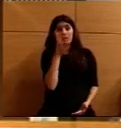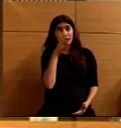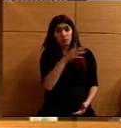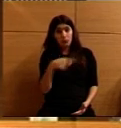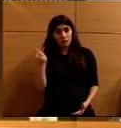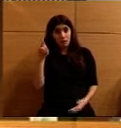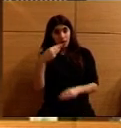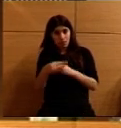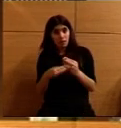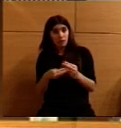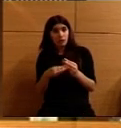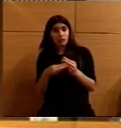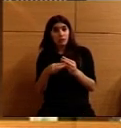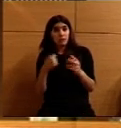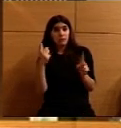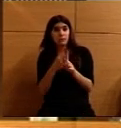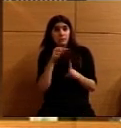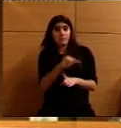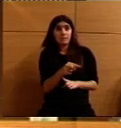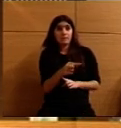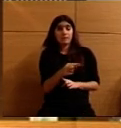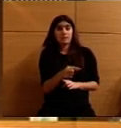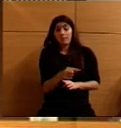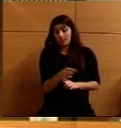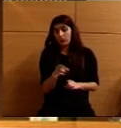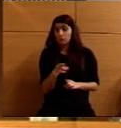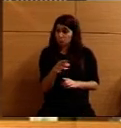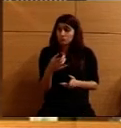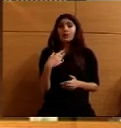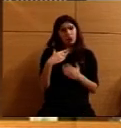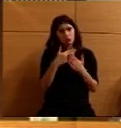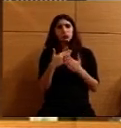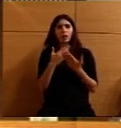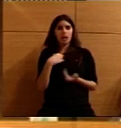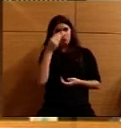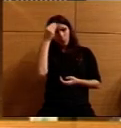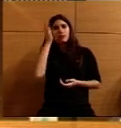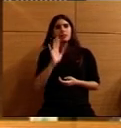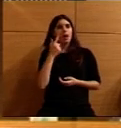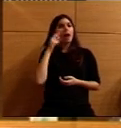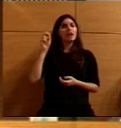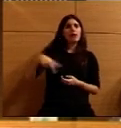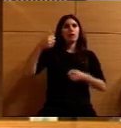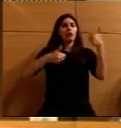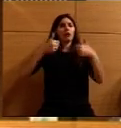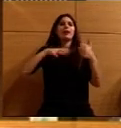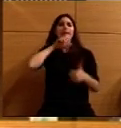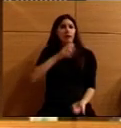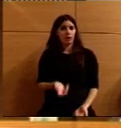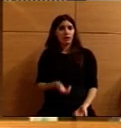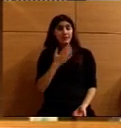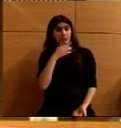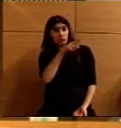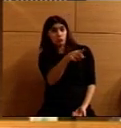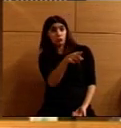un recurso frente a esta resolución, por supuesto que lo vamos a estudiar. A ver quién tiene razón de los dos. Si